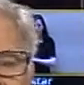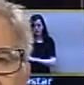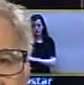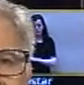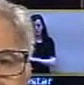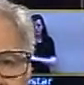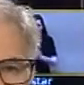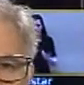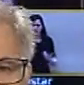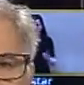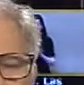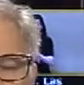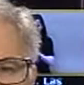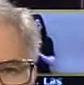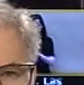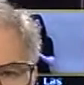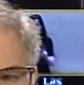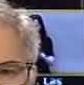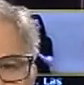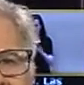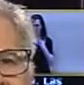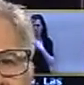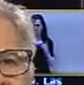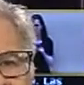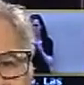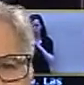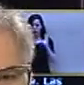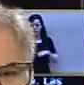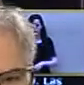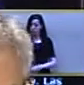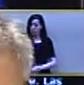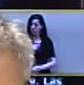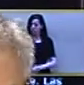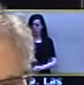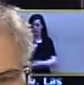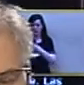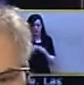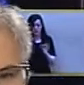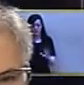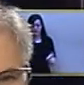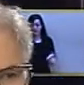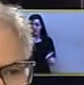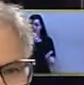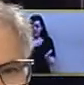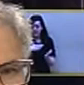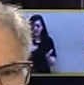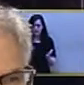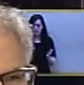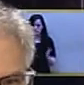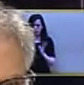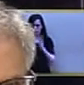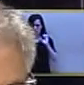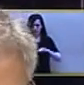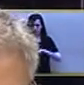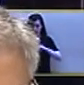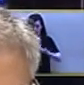porque no llegan los votos es la razón yo creo que la gestión que fai el partido socialista y unidos